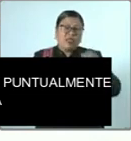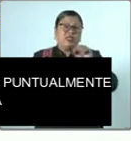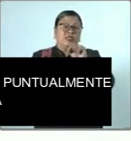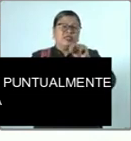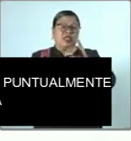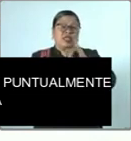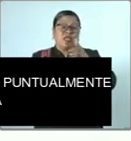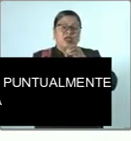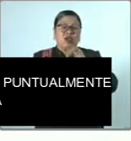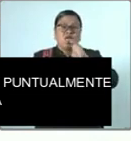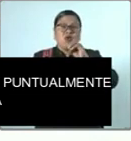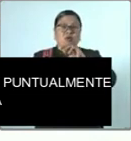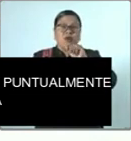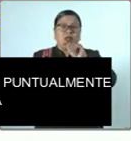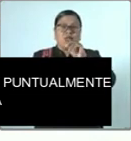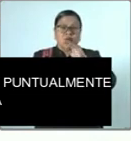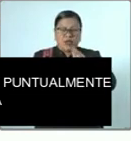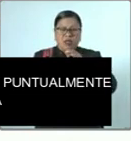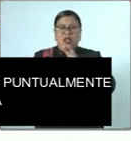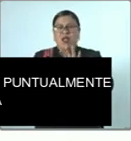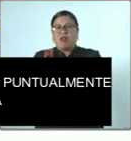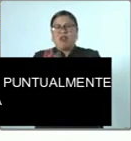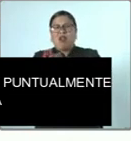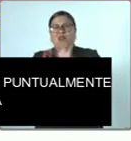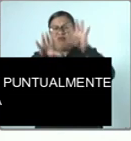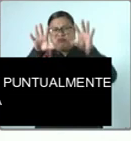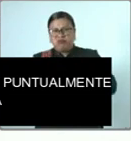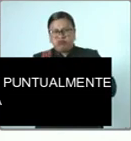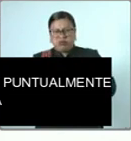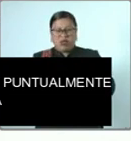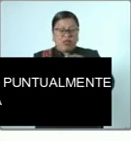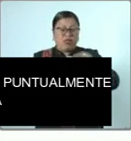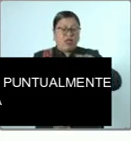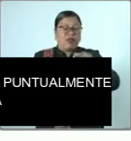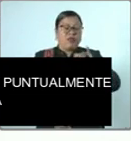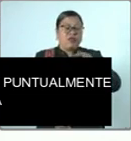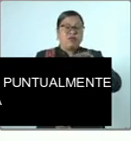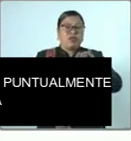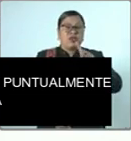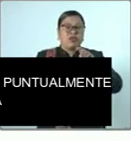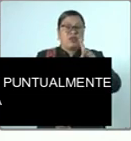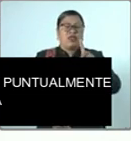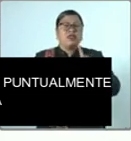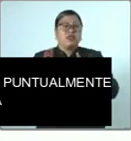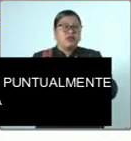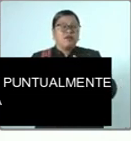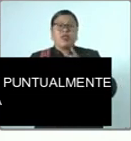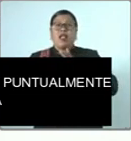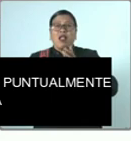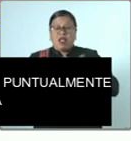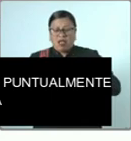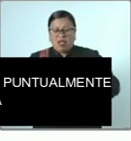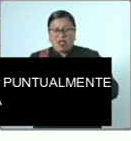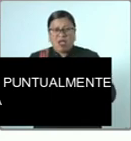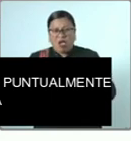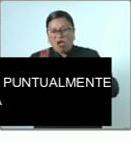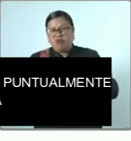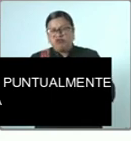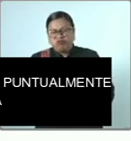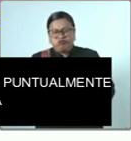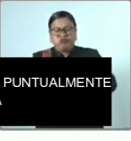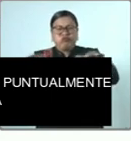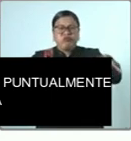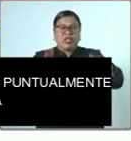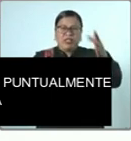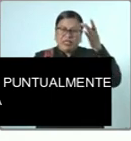Comaltepec, corte en el suministro de energía eléctrica. En la Natividad, tuvimos el desbordamiento del río San Pedro